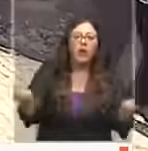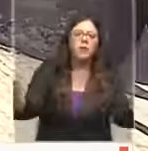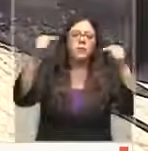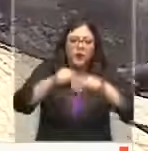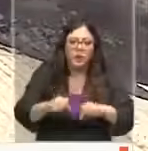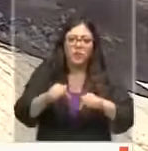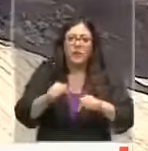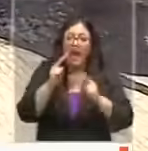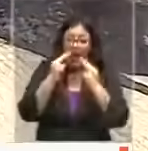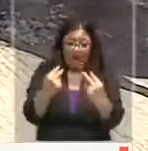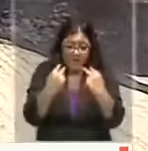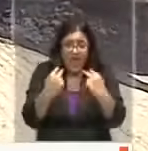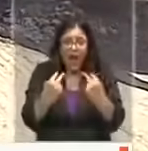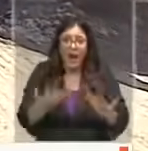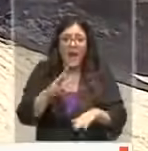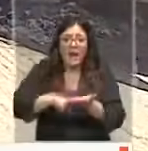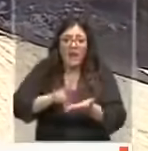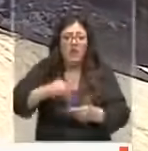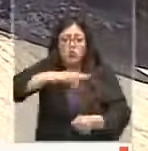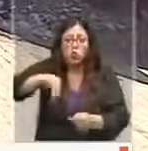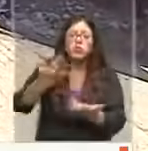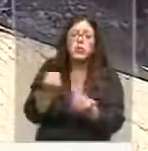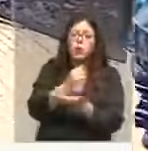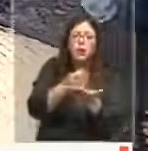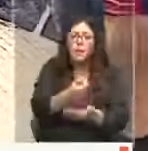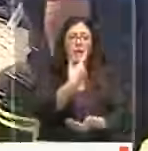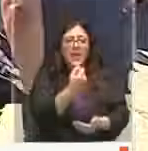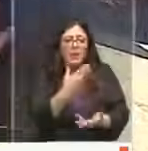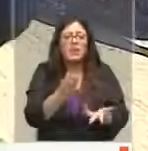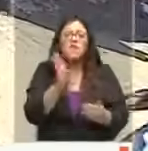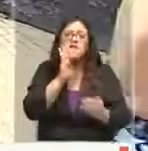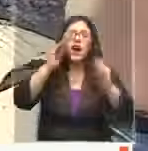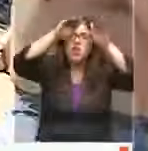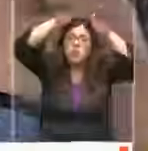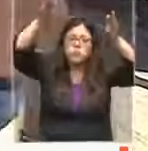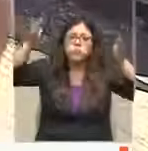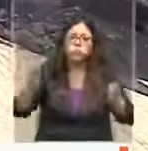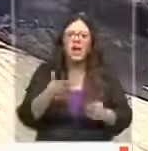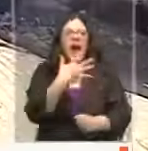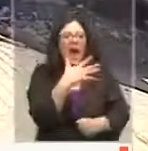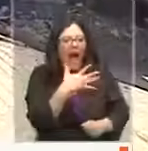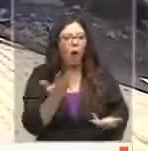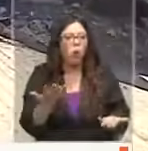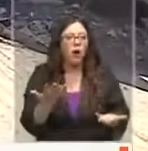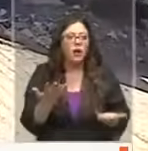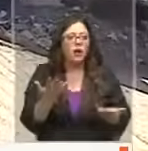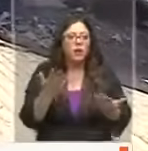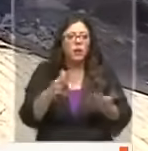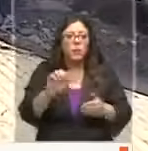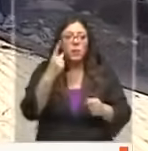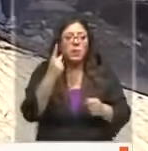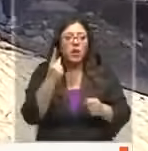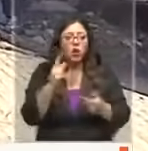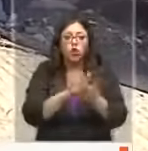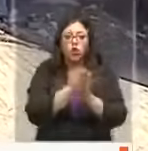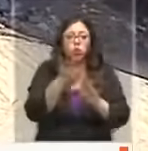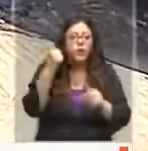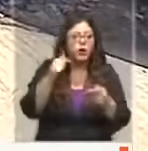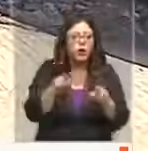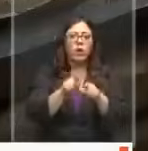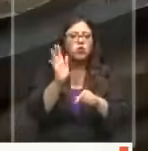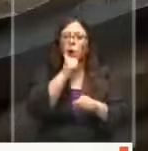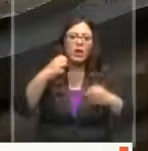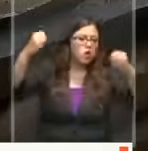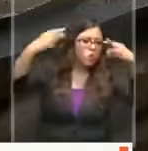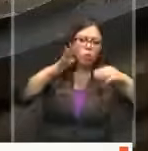a ver la realidad de nosotros. Necesitamos medicamentos, baños químicos, agua, porque aquí primero todo llega, pero todo se evacúa, no tenemos luz, no